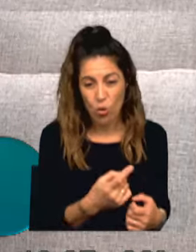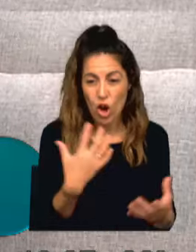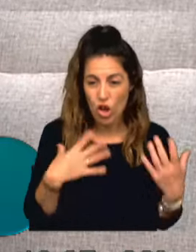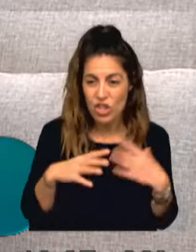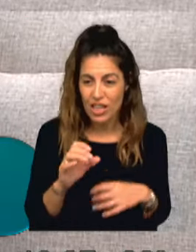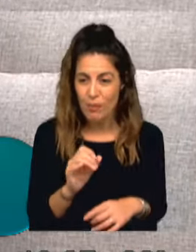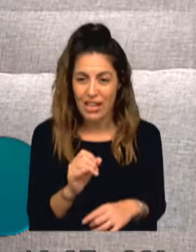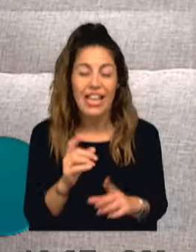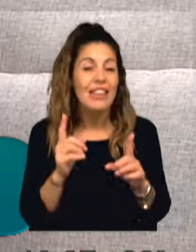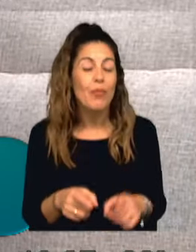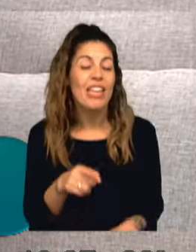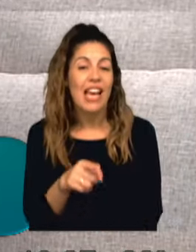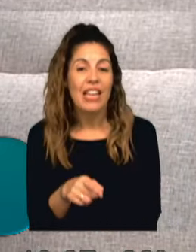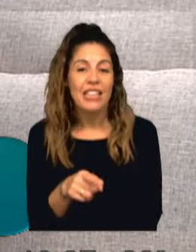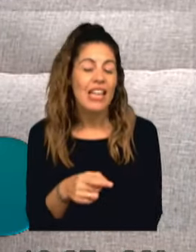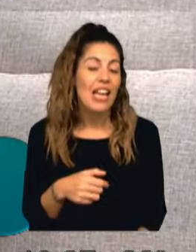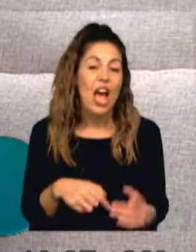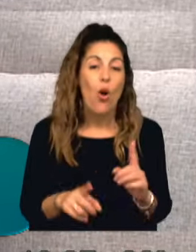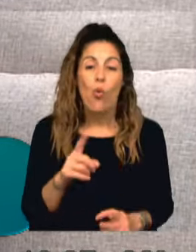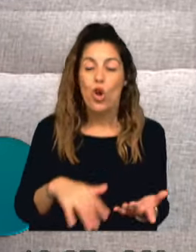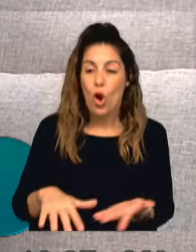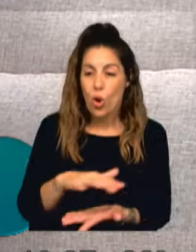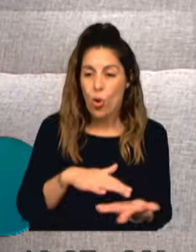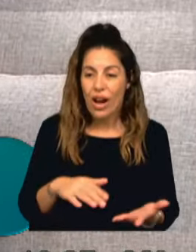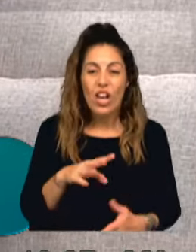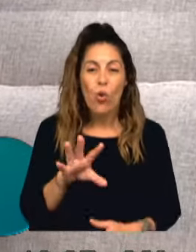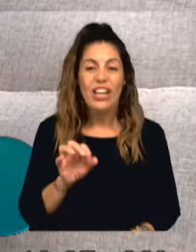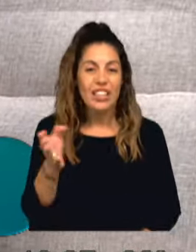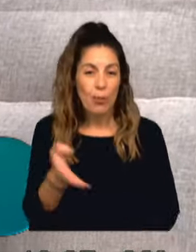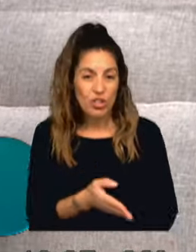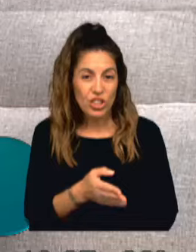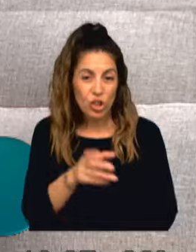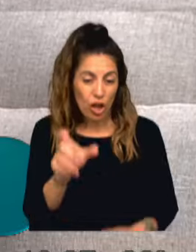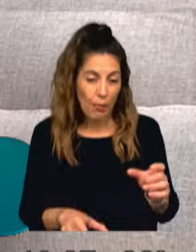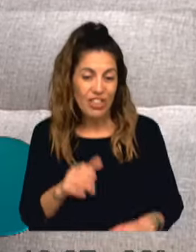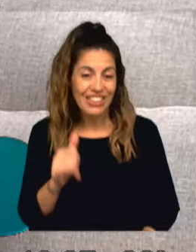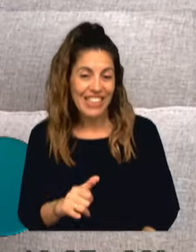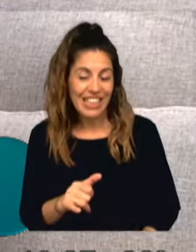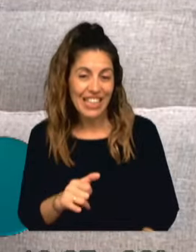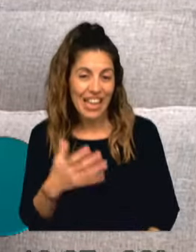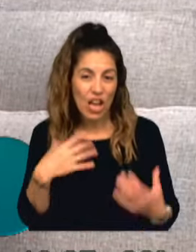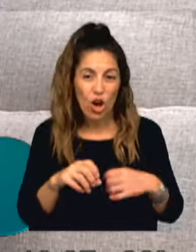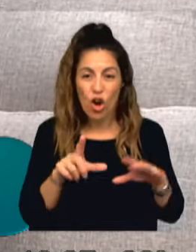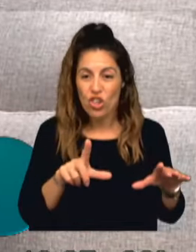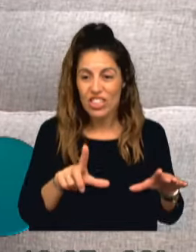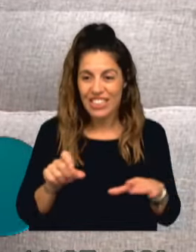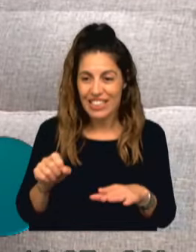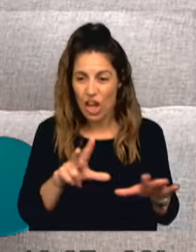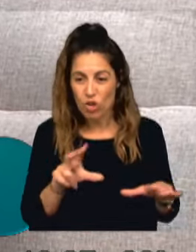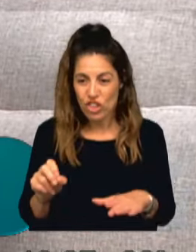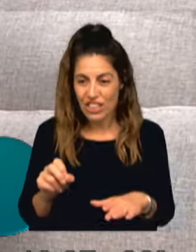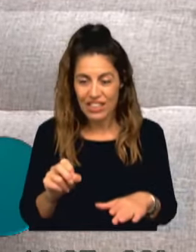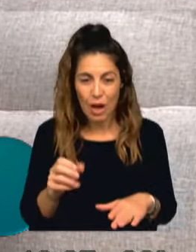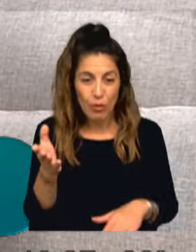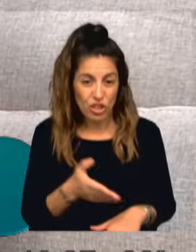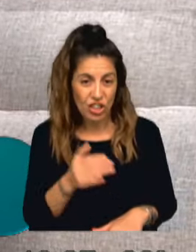Yo también ahí en la en algunos lugares donde el 40% la población tiene mascotas no con el 70 80 como acá